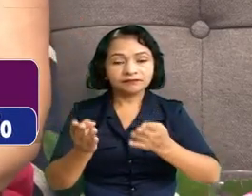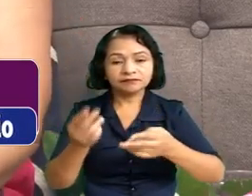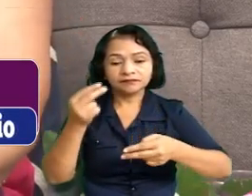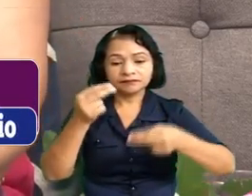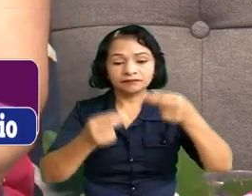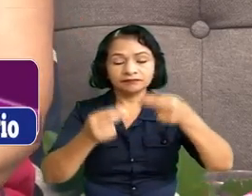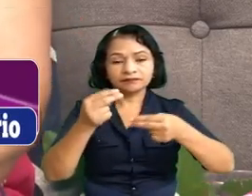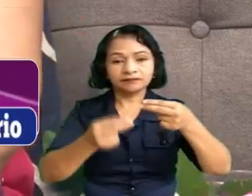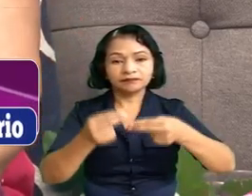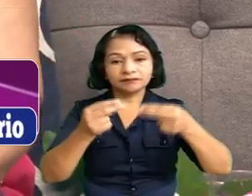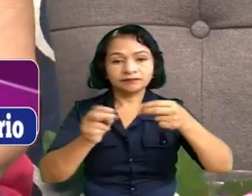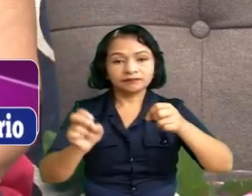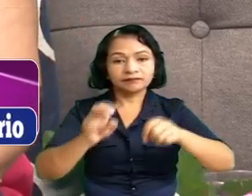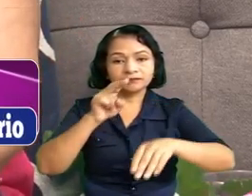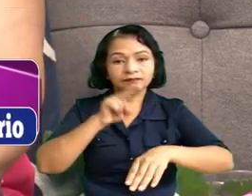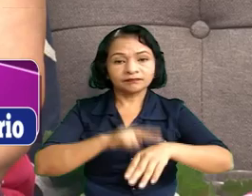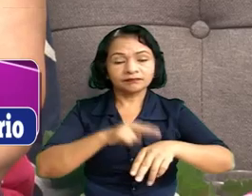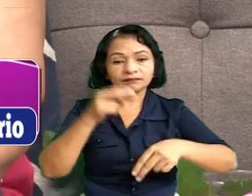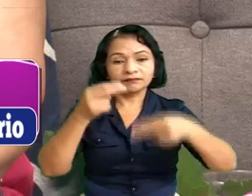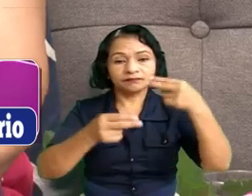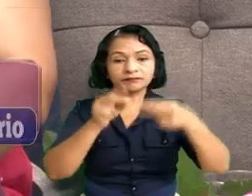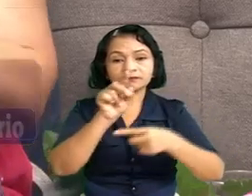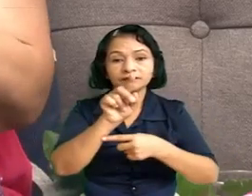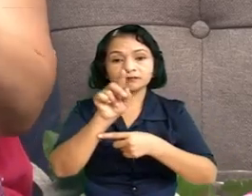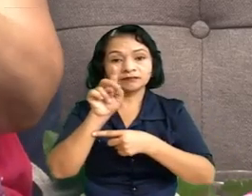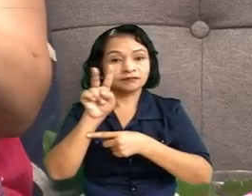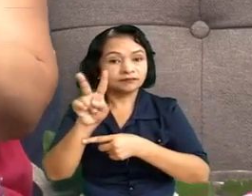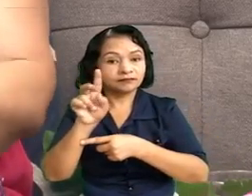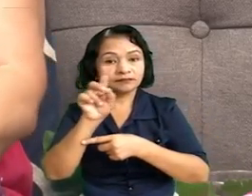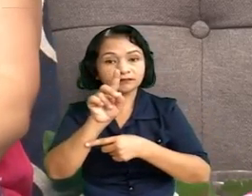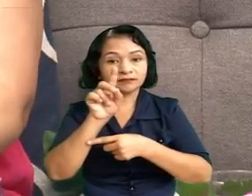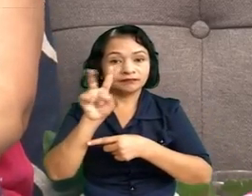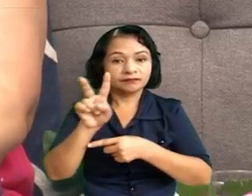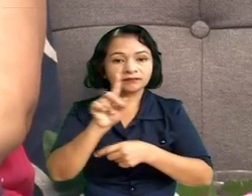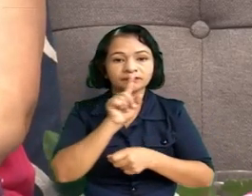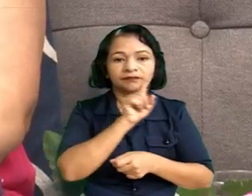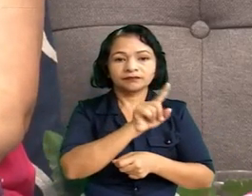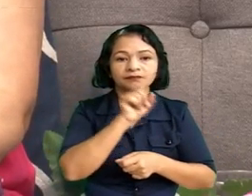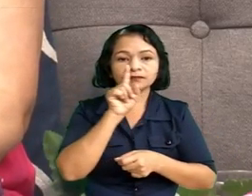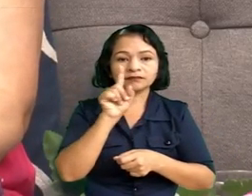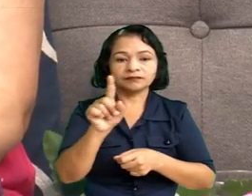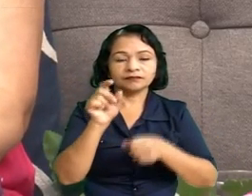lista de héroes nacionales, la número 12. Pero antes de ella, 11 hombres.